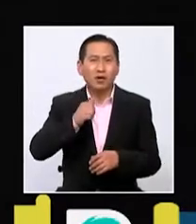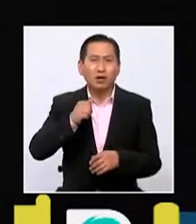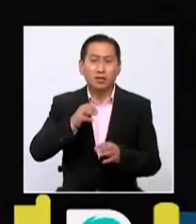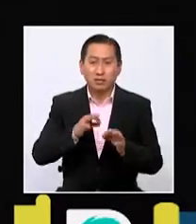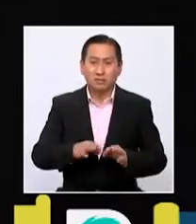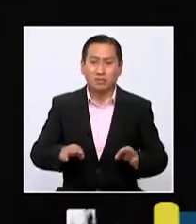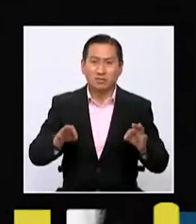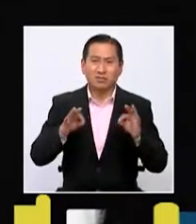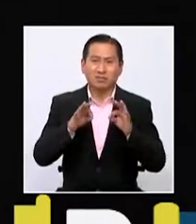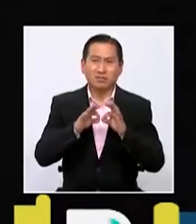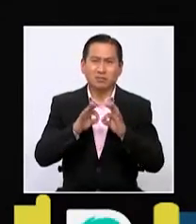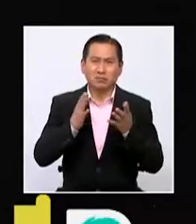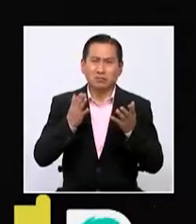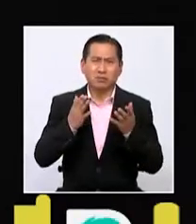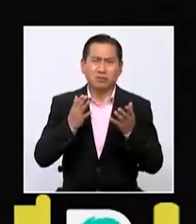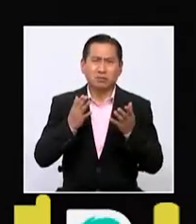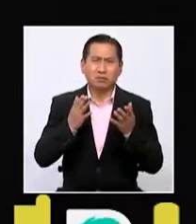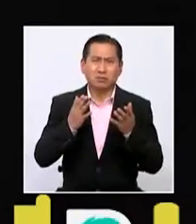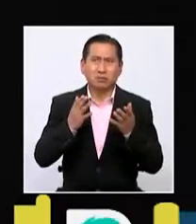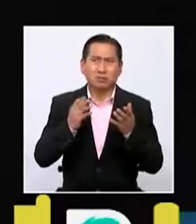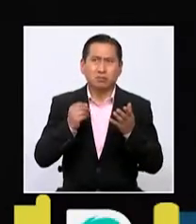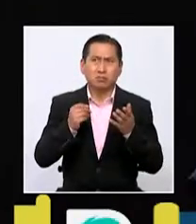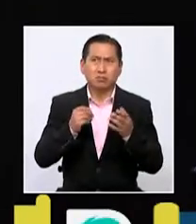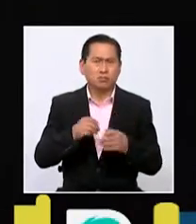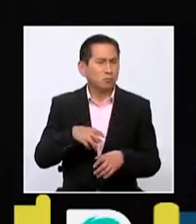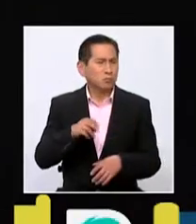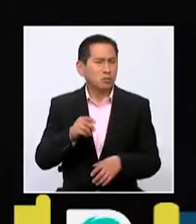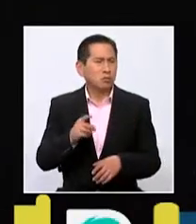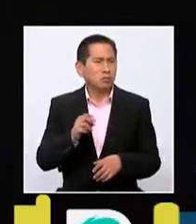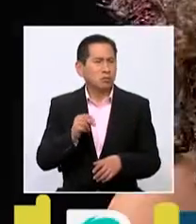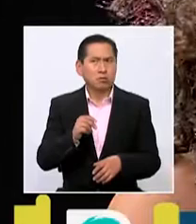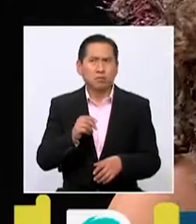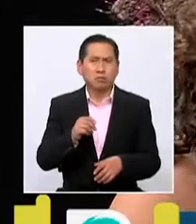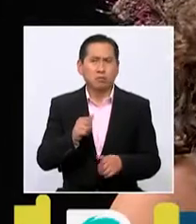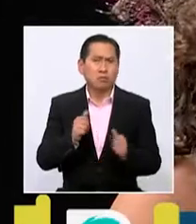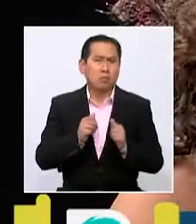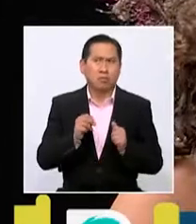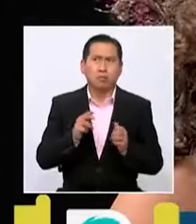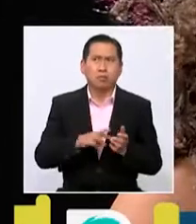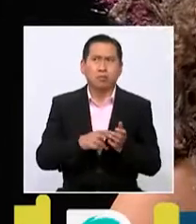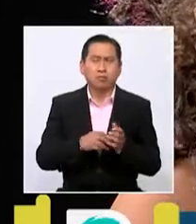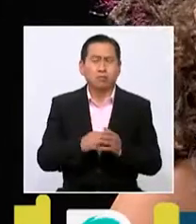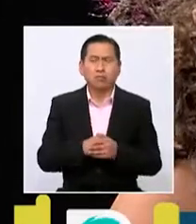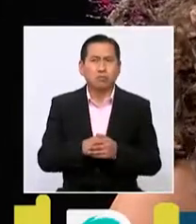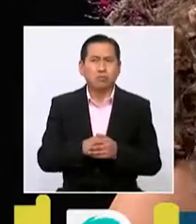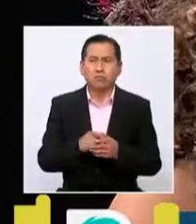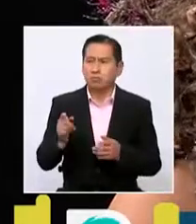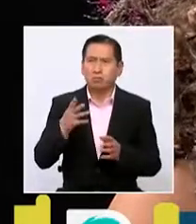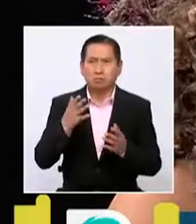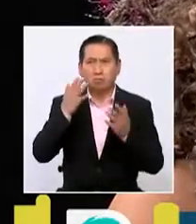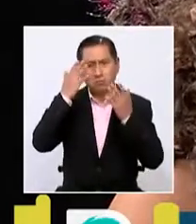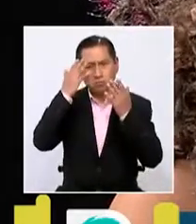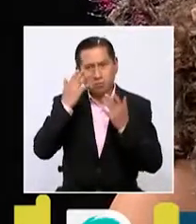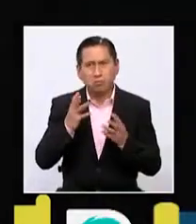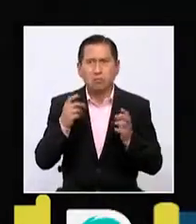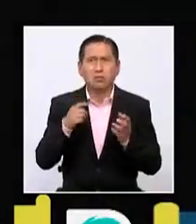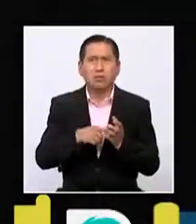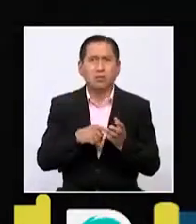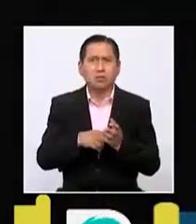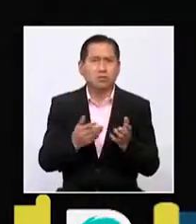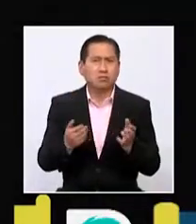rol pasivo. No solamente pasivo, ojalá fuese pasivo, ¿sabes? Un rol muy triste respecto